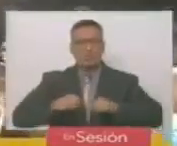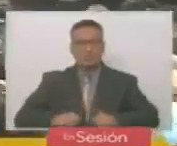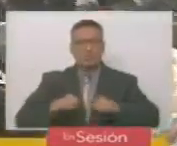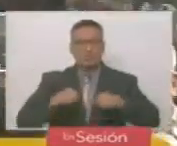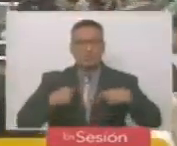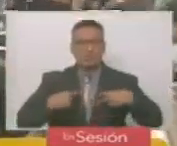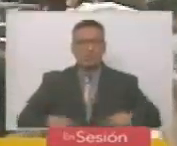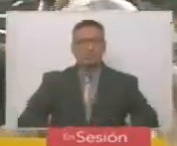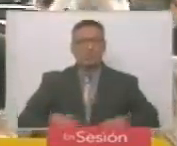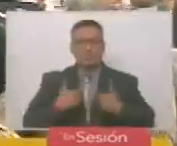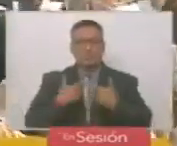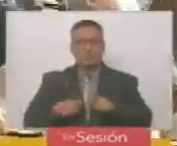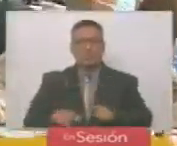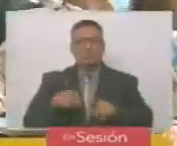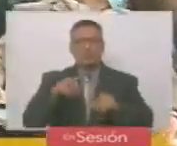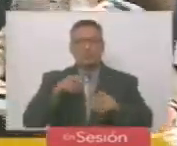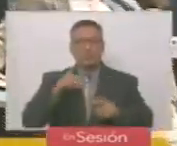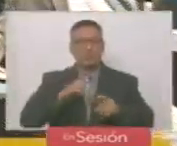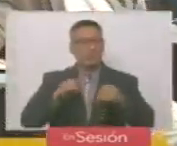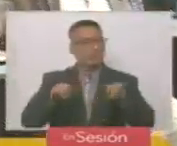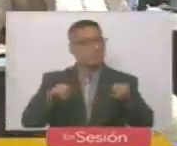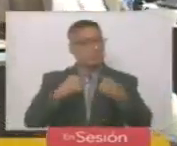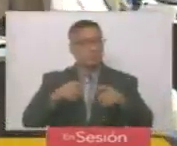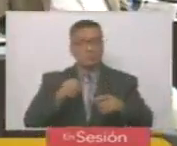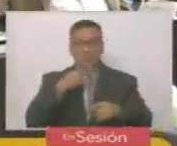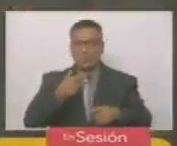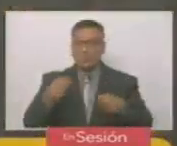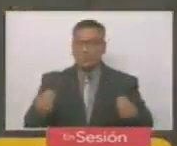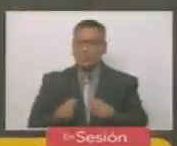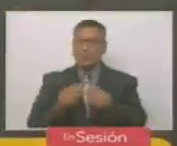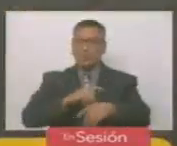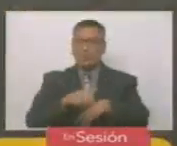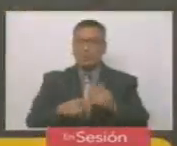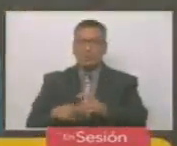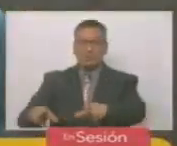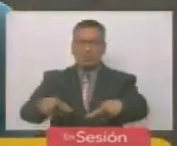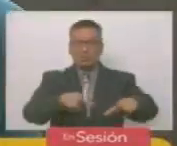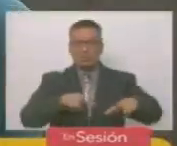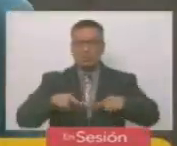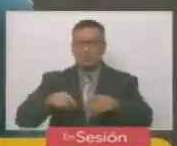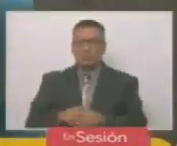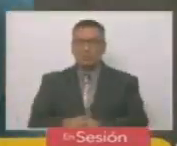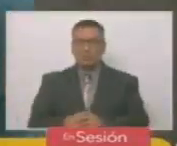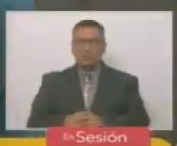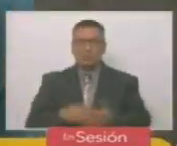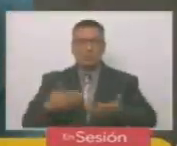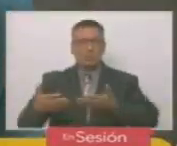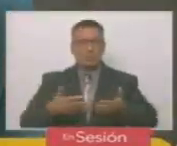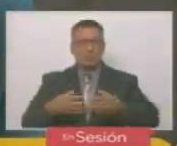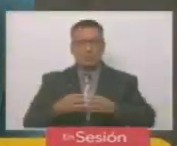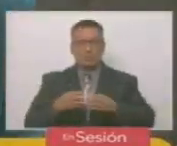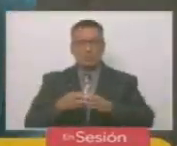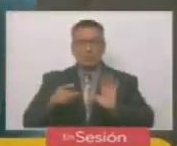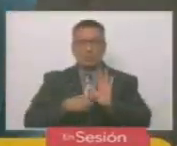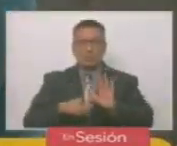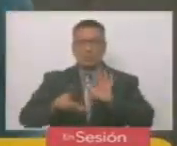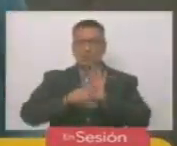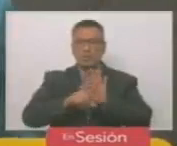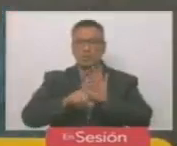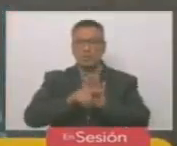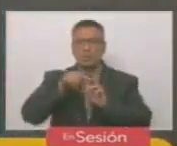libertad, la independencia, la paz, la solidaridad, el bien común, la integridad territorial, la convivencia y el imperio de la ley